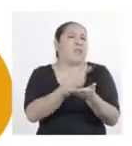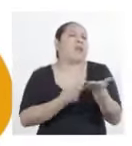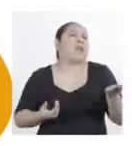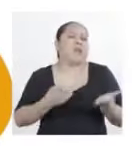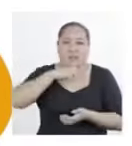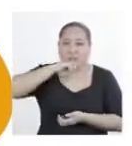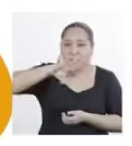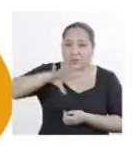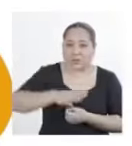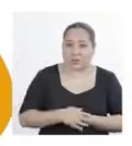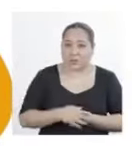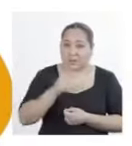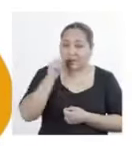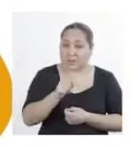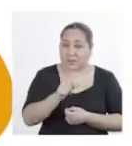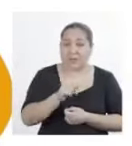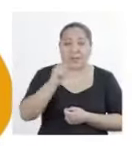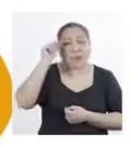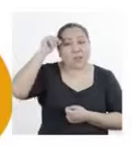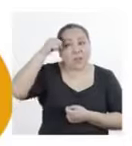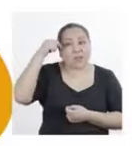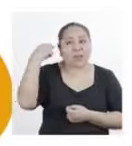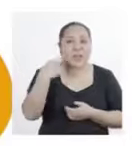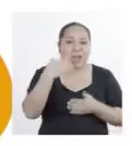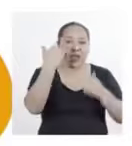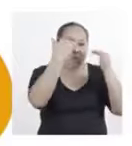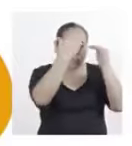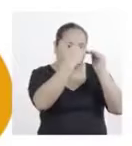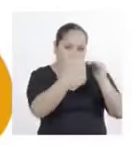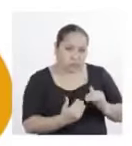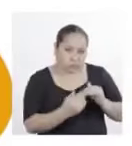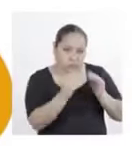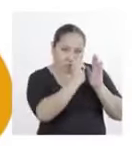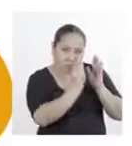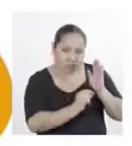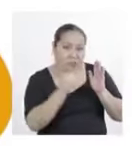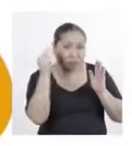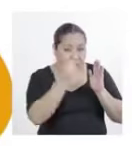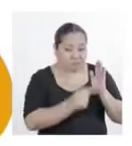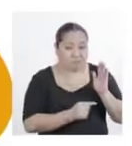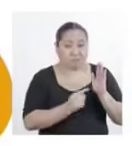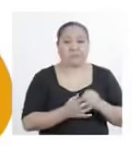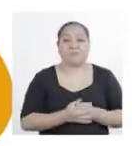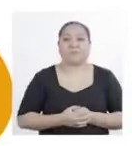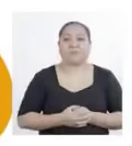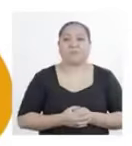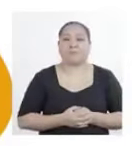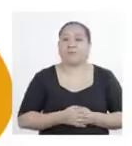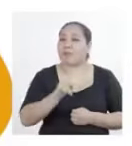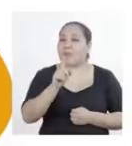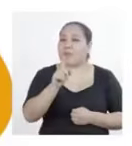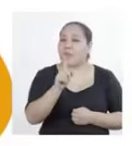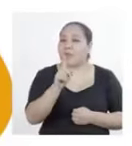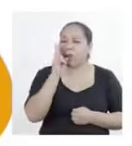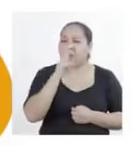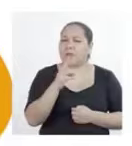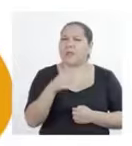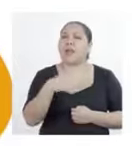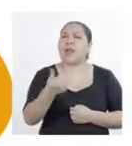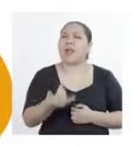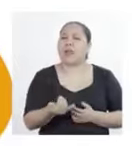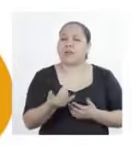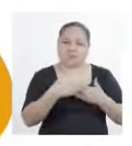define claramente lo que queremos decir Y está presente en todo el proceso de la producción del discurso Pero